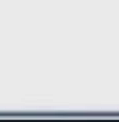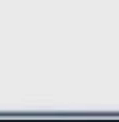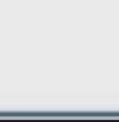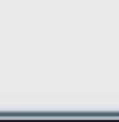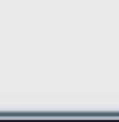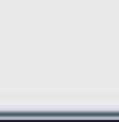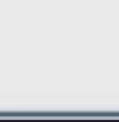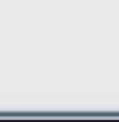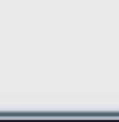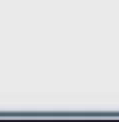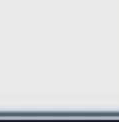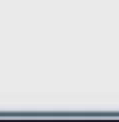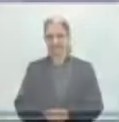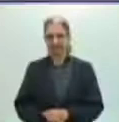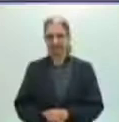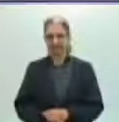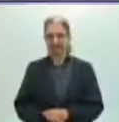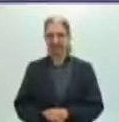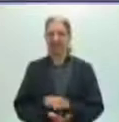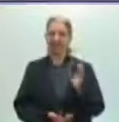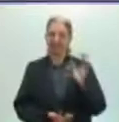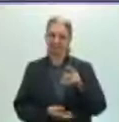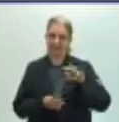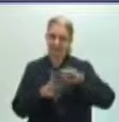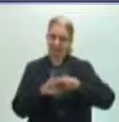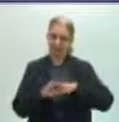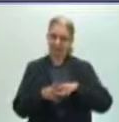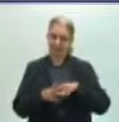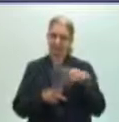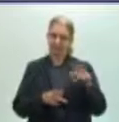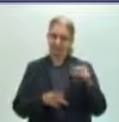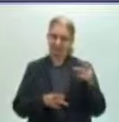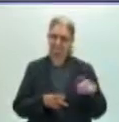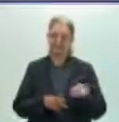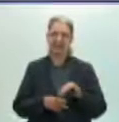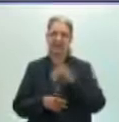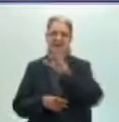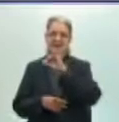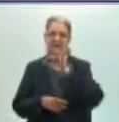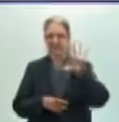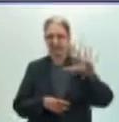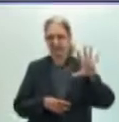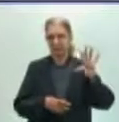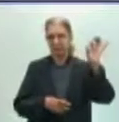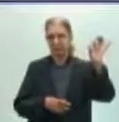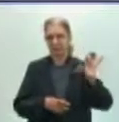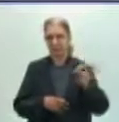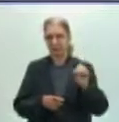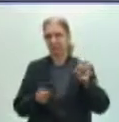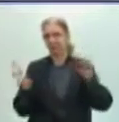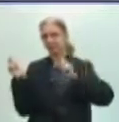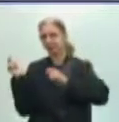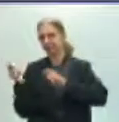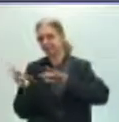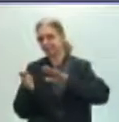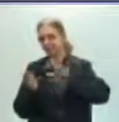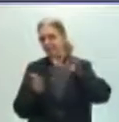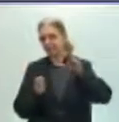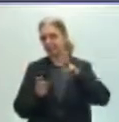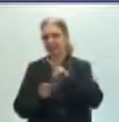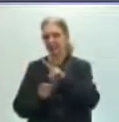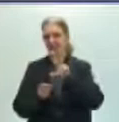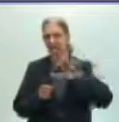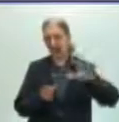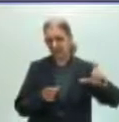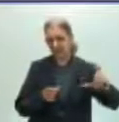Vamos a darle solución al ejercicio. El 75% de los jonrones bateados por el equipo de Villa Clara equivalen